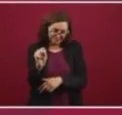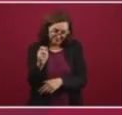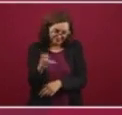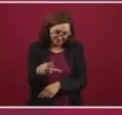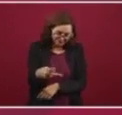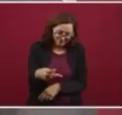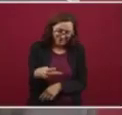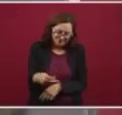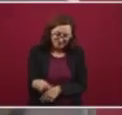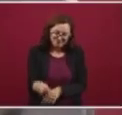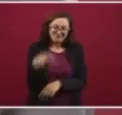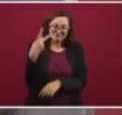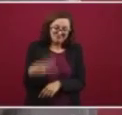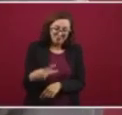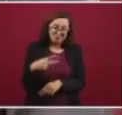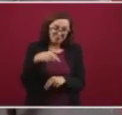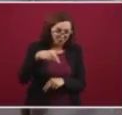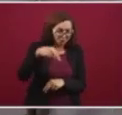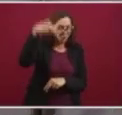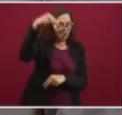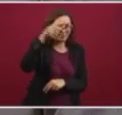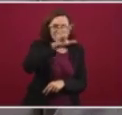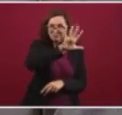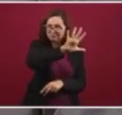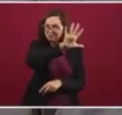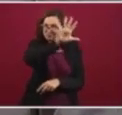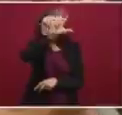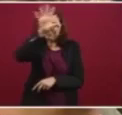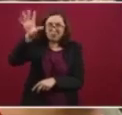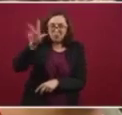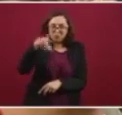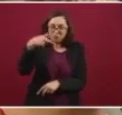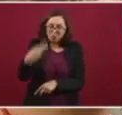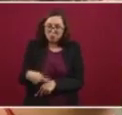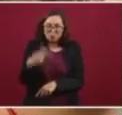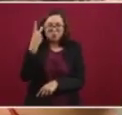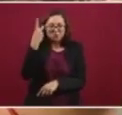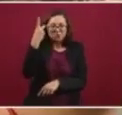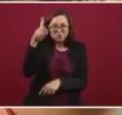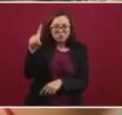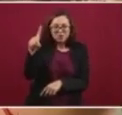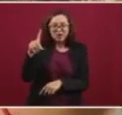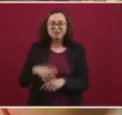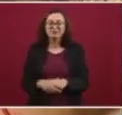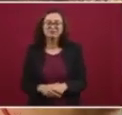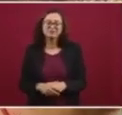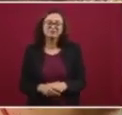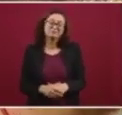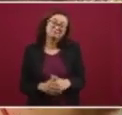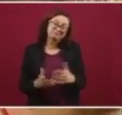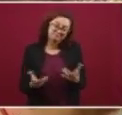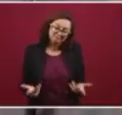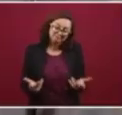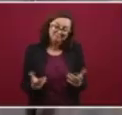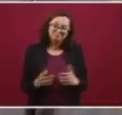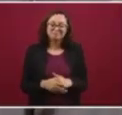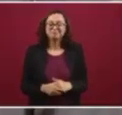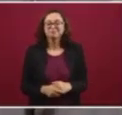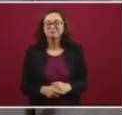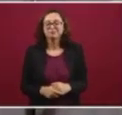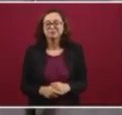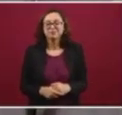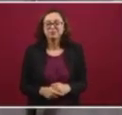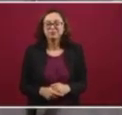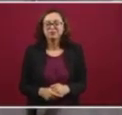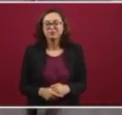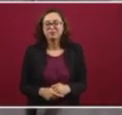Y luego ya el río Bravo o el río Grande, ¿sí? Y